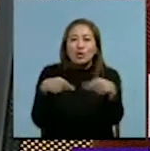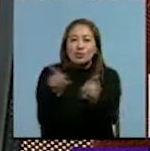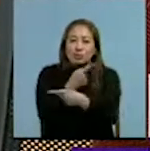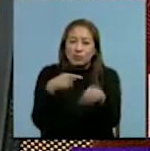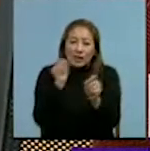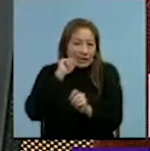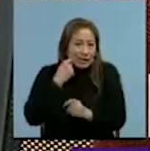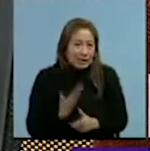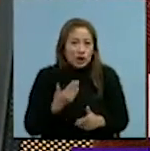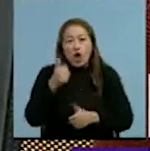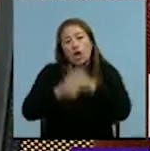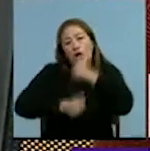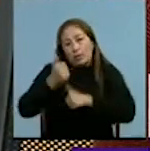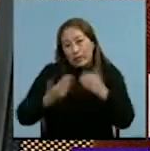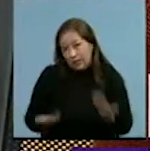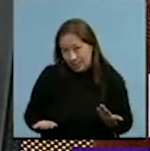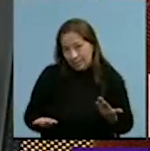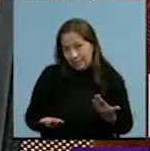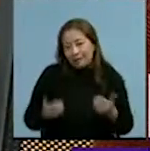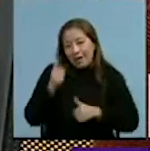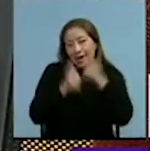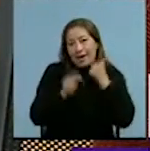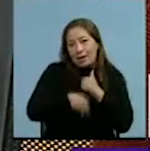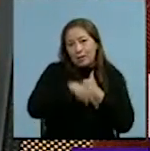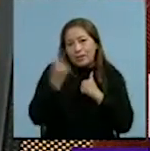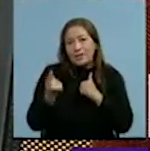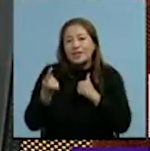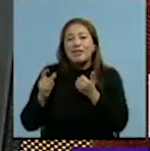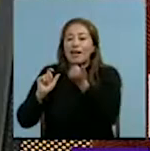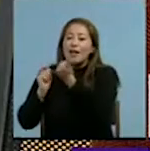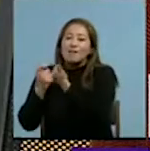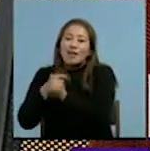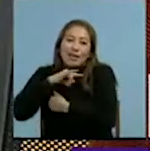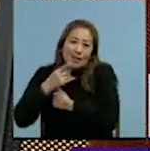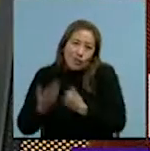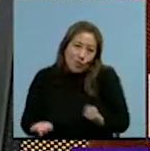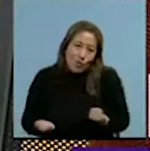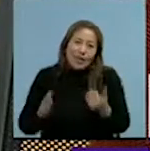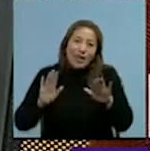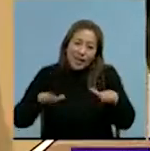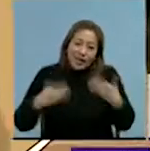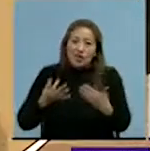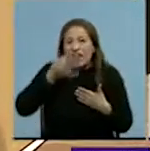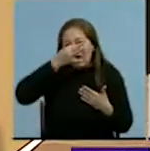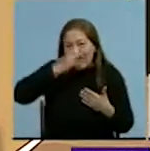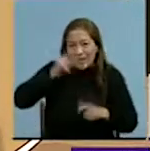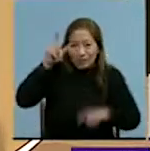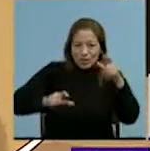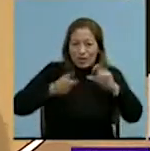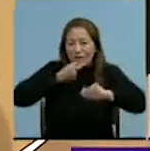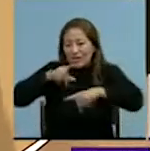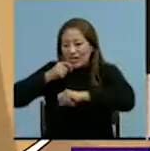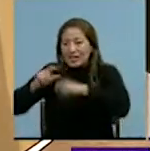artistas y es competencia es la competencia de lo que es la empanada eugenia así que tenemos 20 competidores